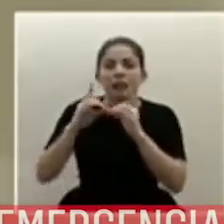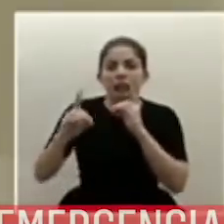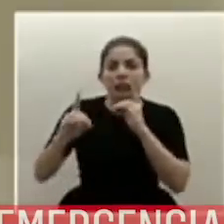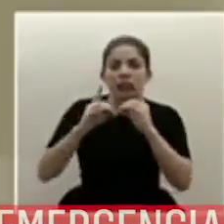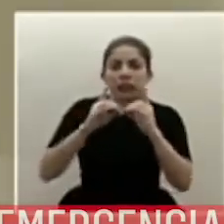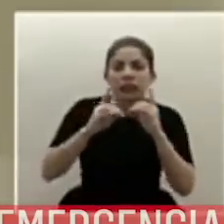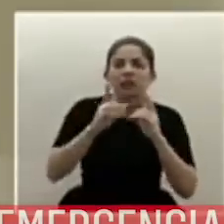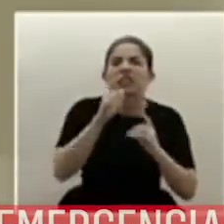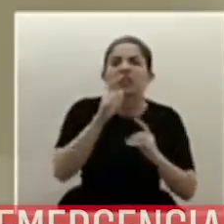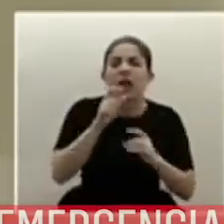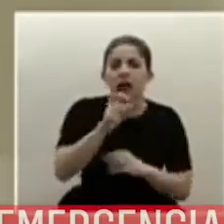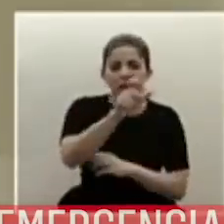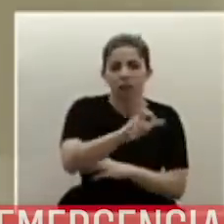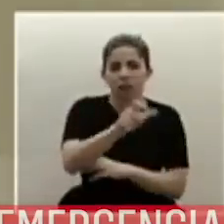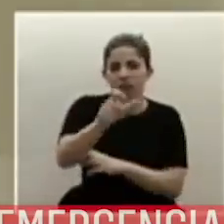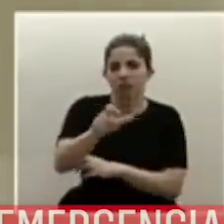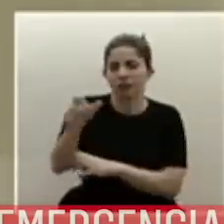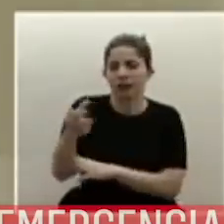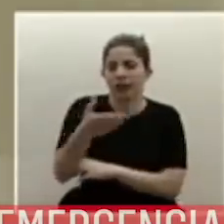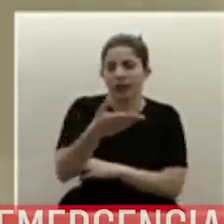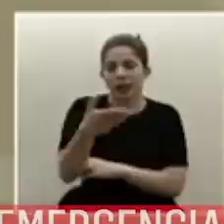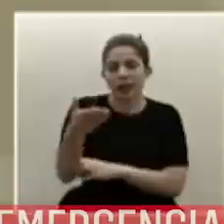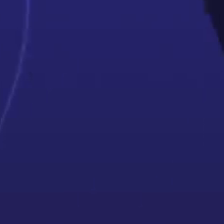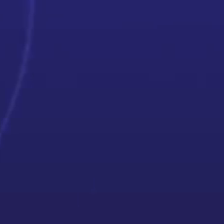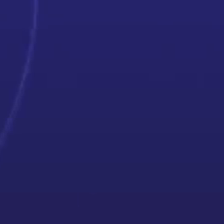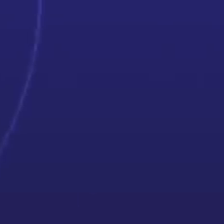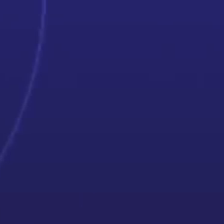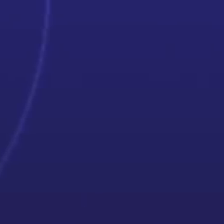actores de la región.